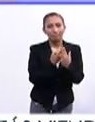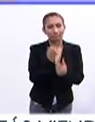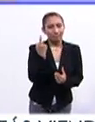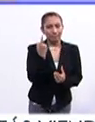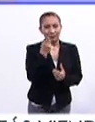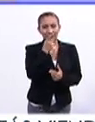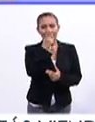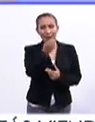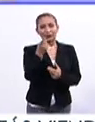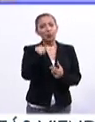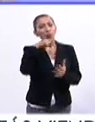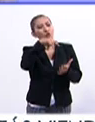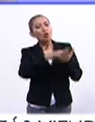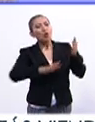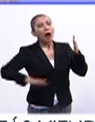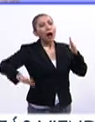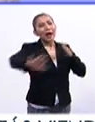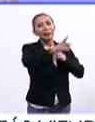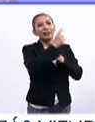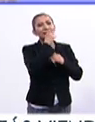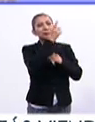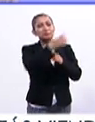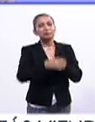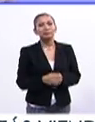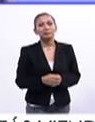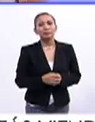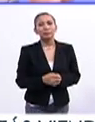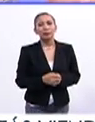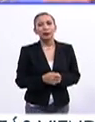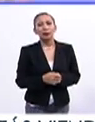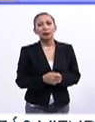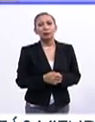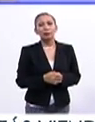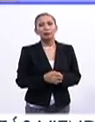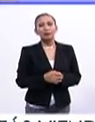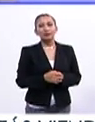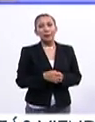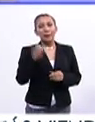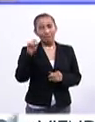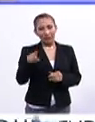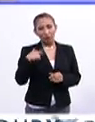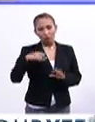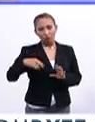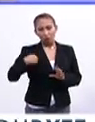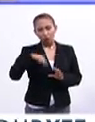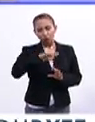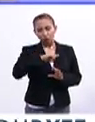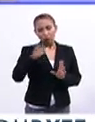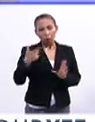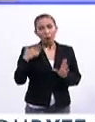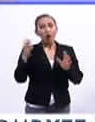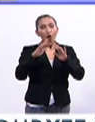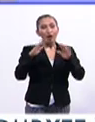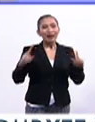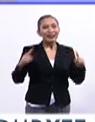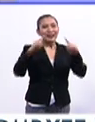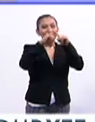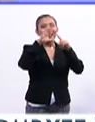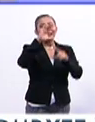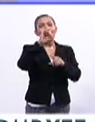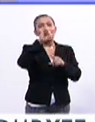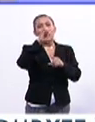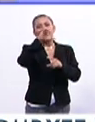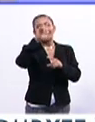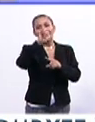pues situando el espacio diciendo que estamos porque justamente como vamos a estar en la capilla